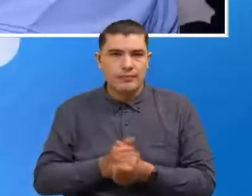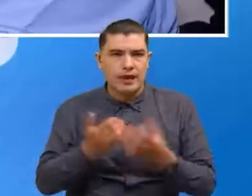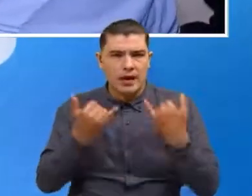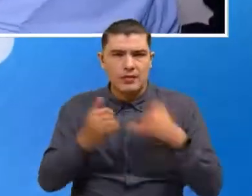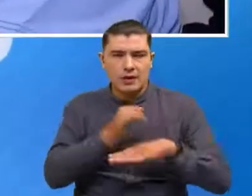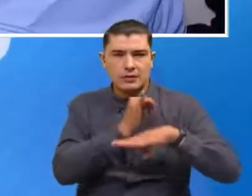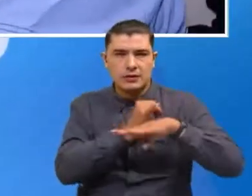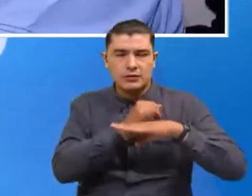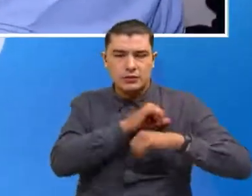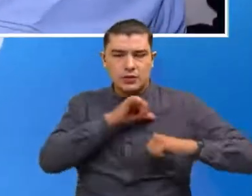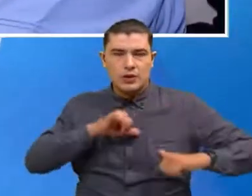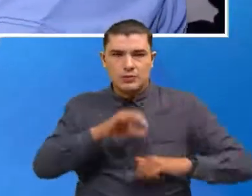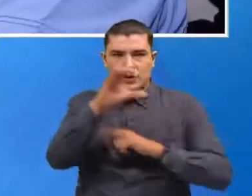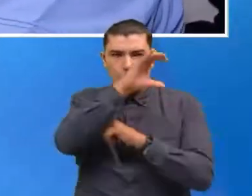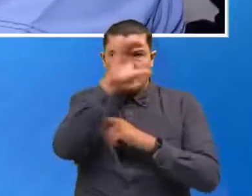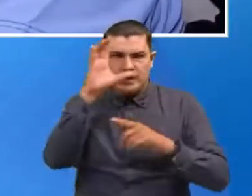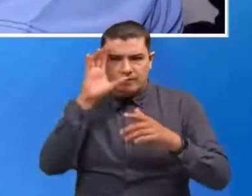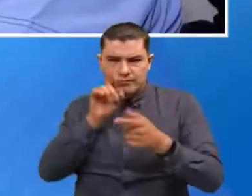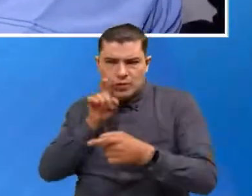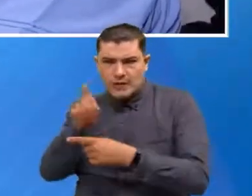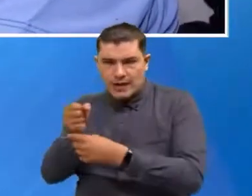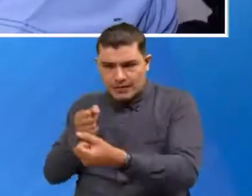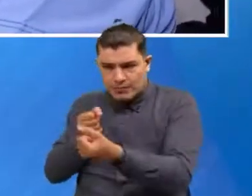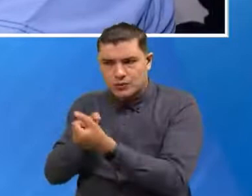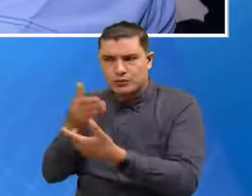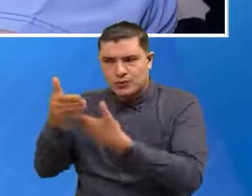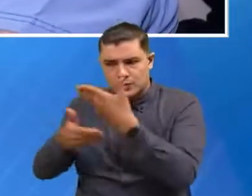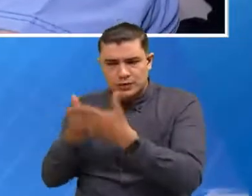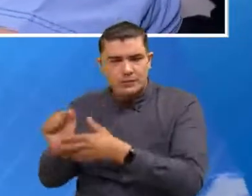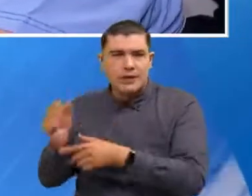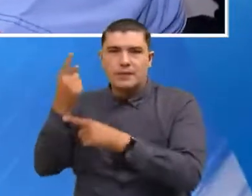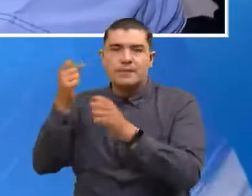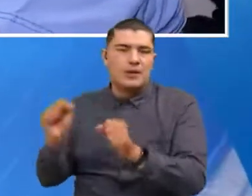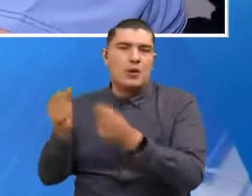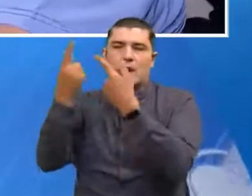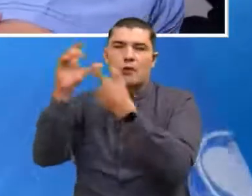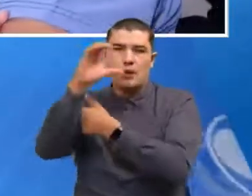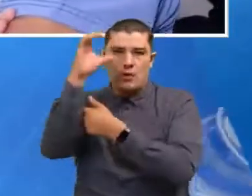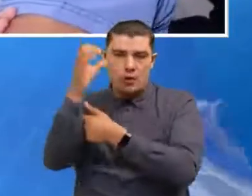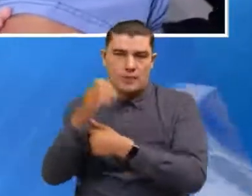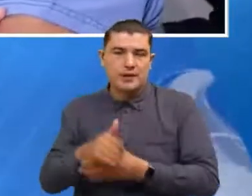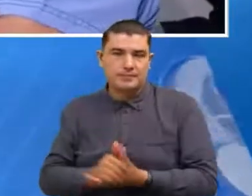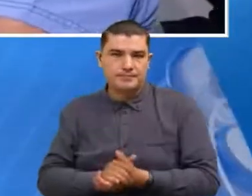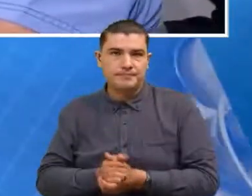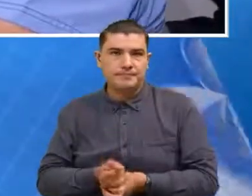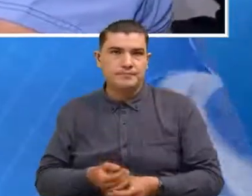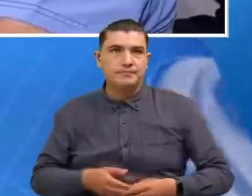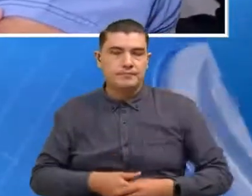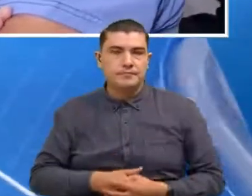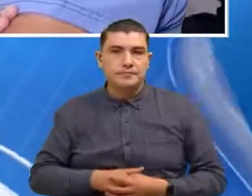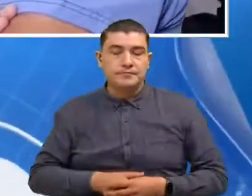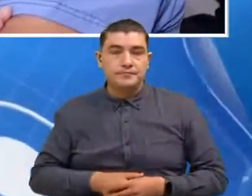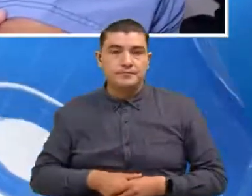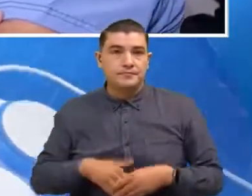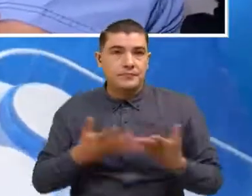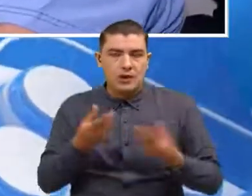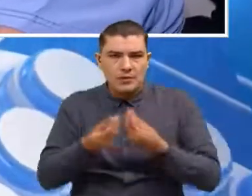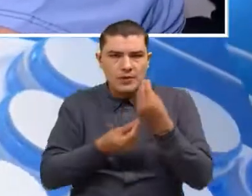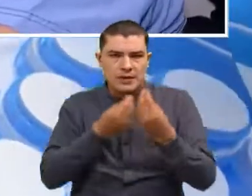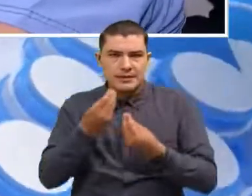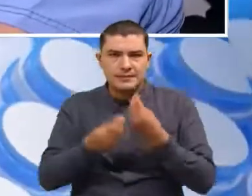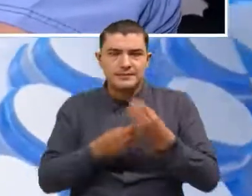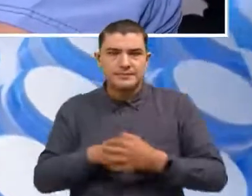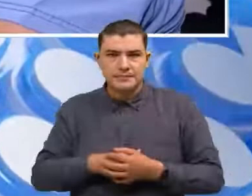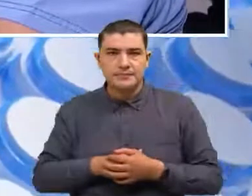los pioneros en este tipo de intervenciones. Básicamente lo que hacemos nosotros es avanzar unos catéteres a través de las venas de la